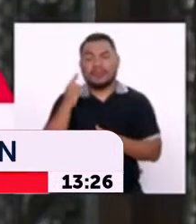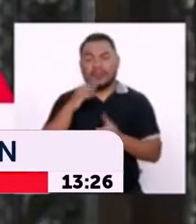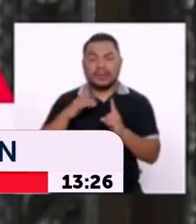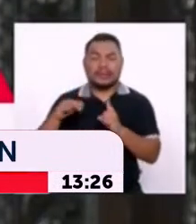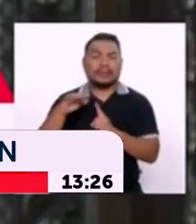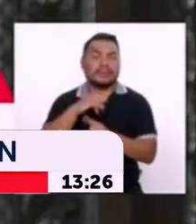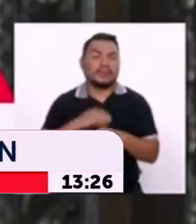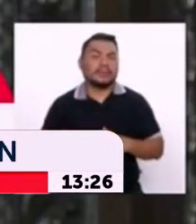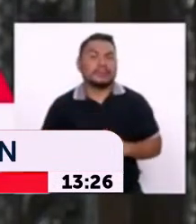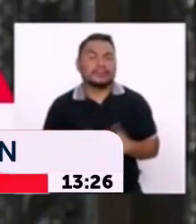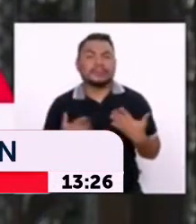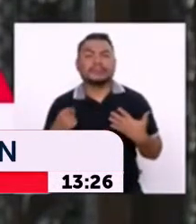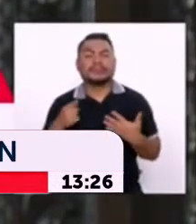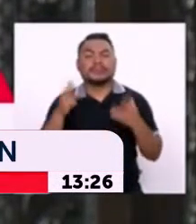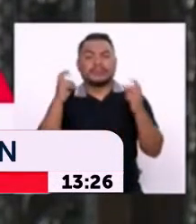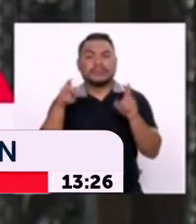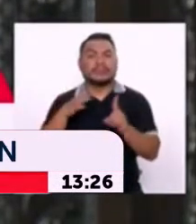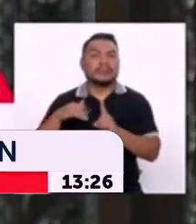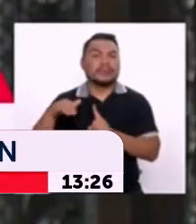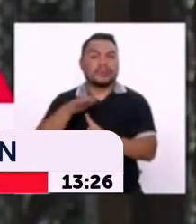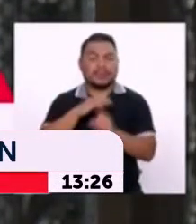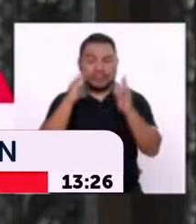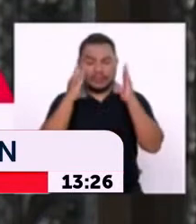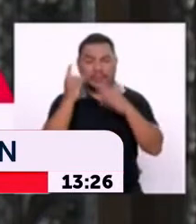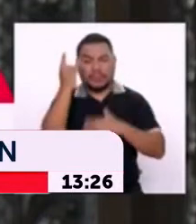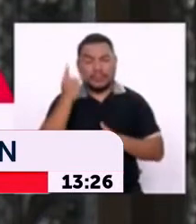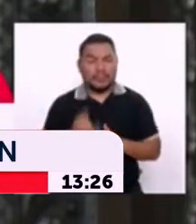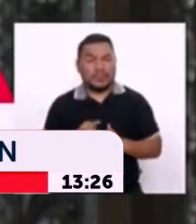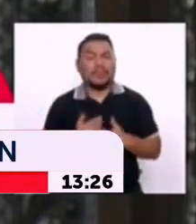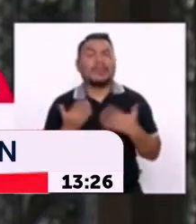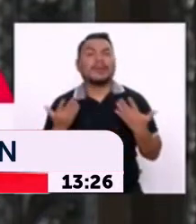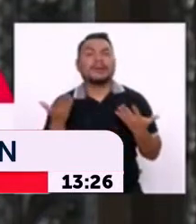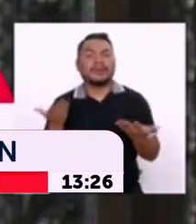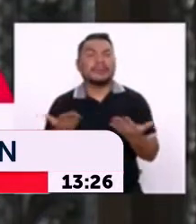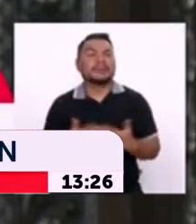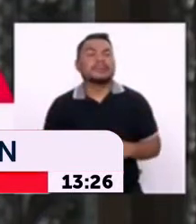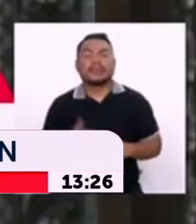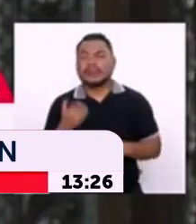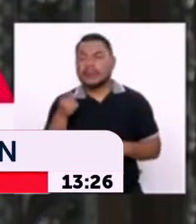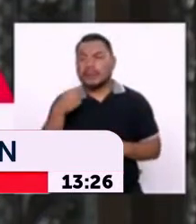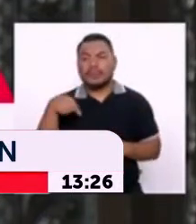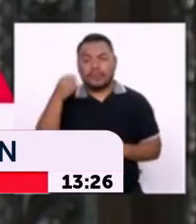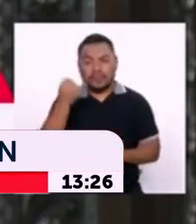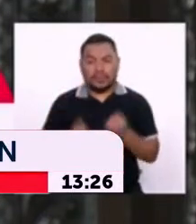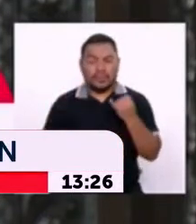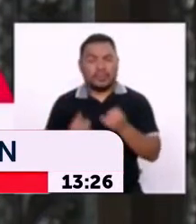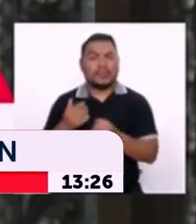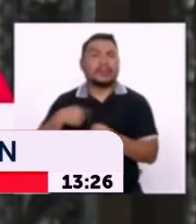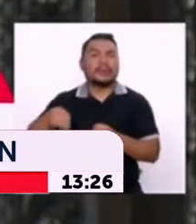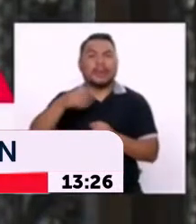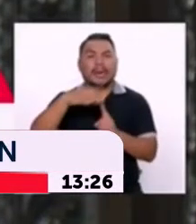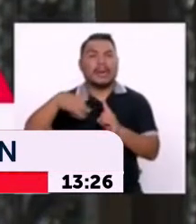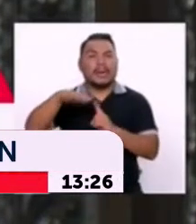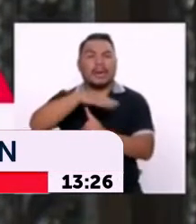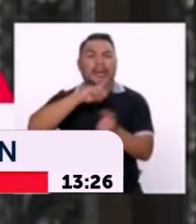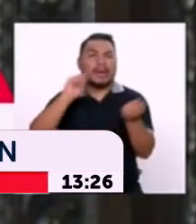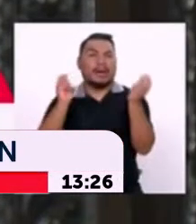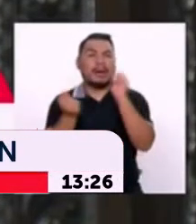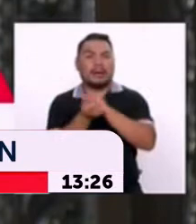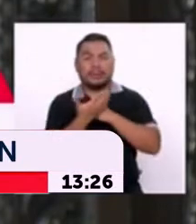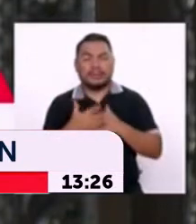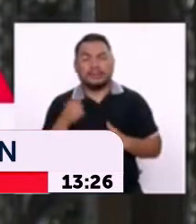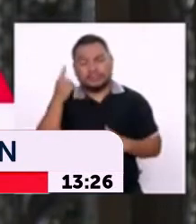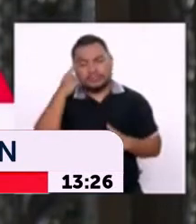emergencia climatológica, en el marco de la atención de emergencias ocurridas a causa de los últimos eventos climáticos,